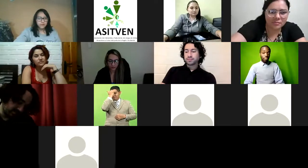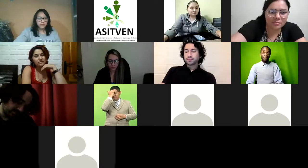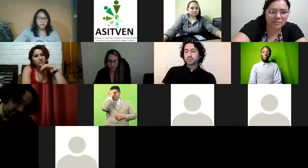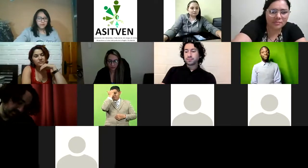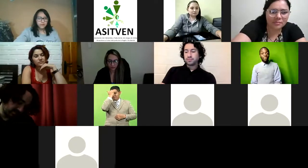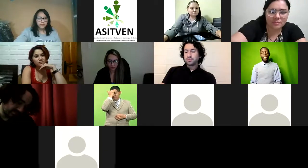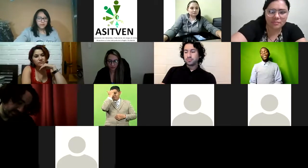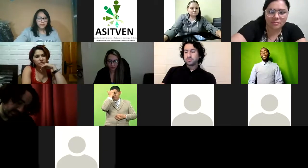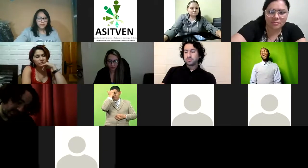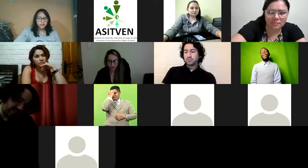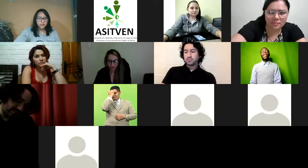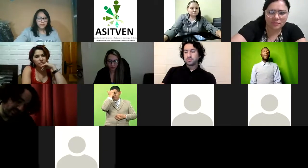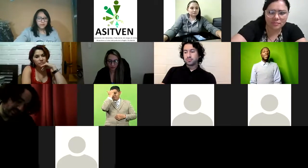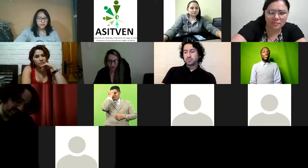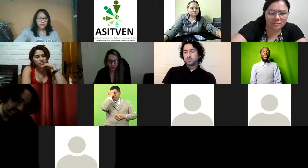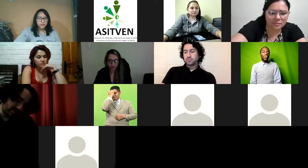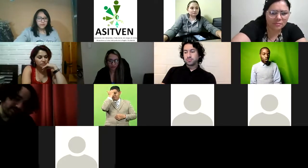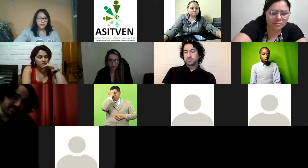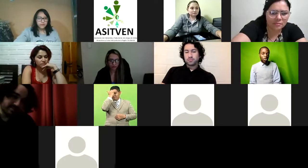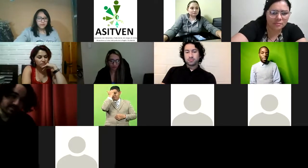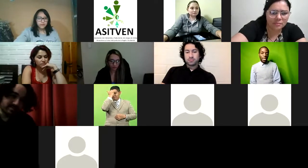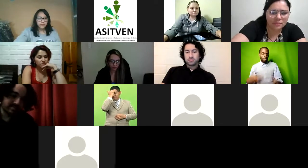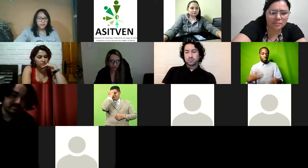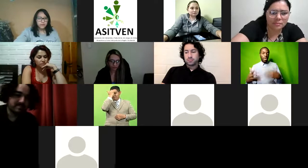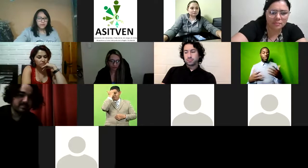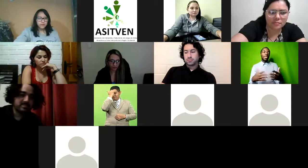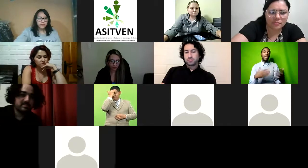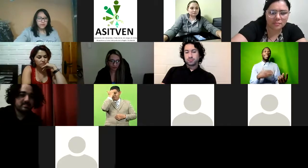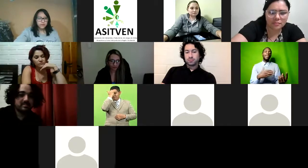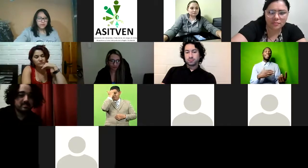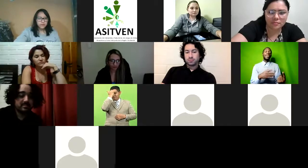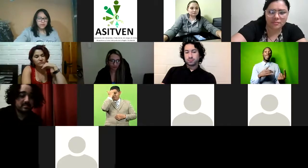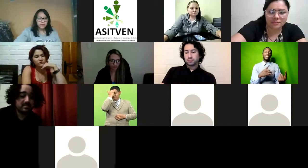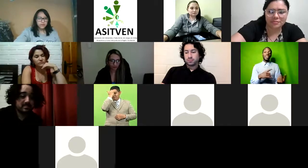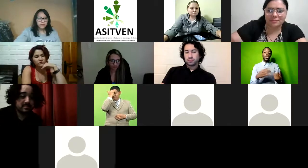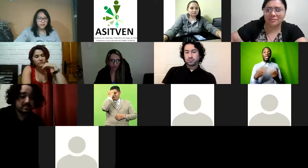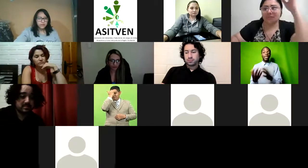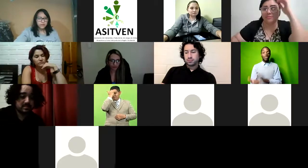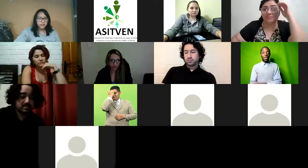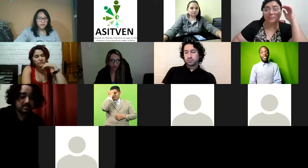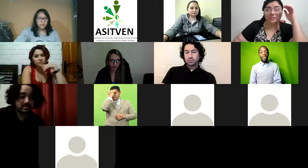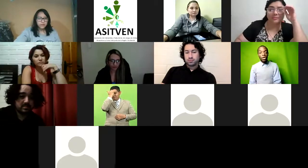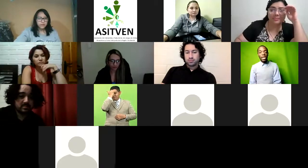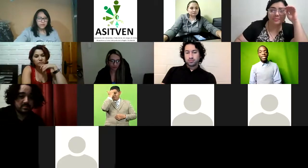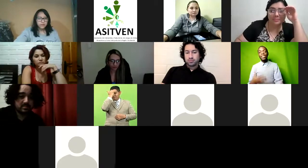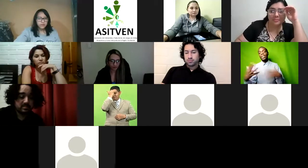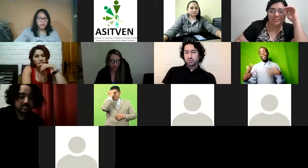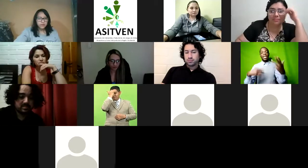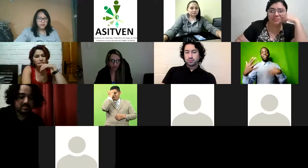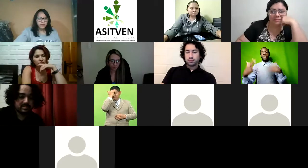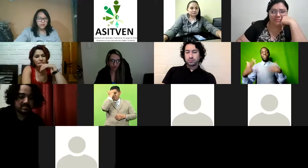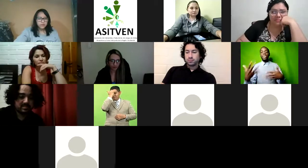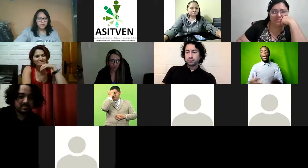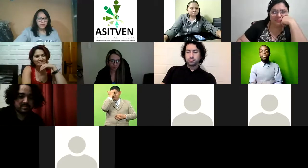lengua. Realmente eso, bueno, un curso no lo cumple. Por eso deben existir horas sincrónicas y horas asincrónicas que